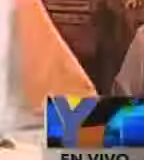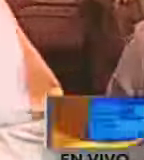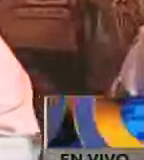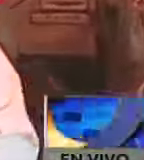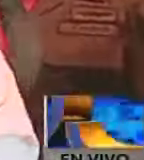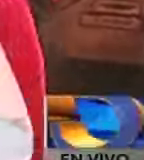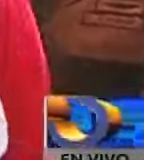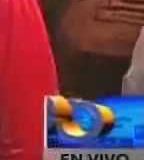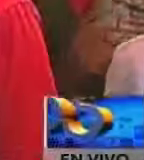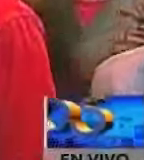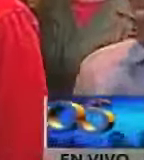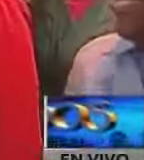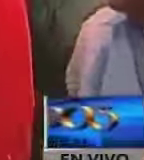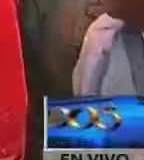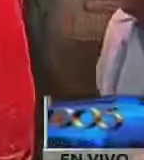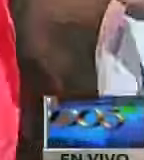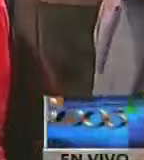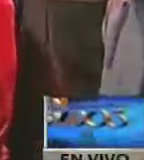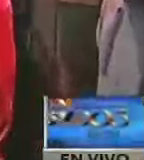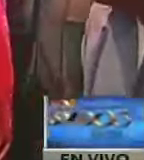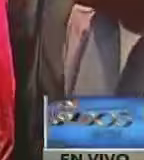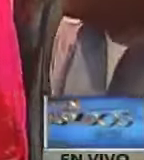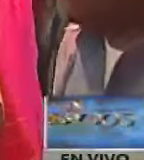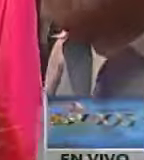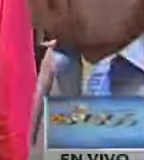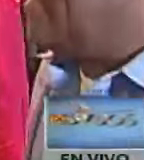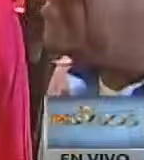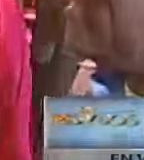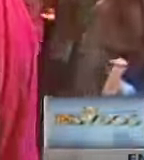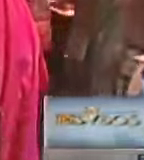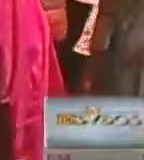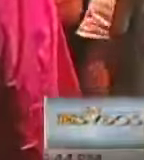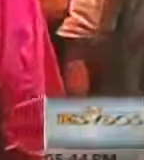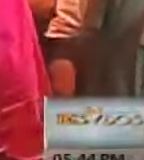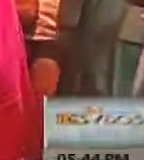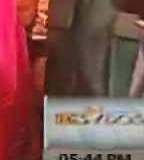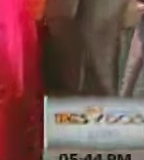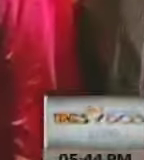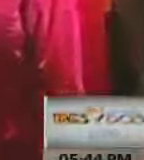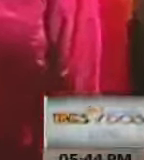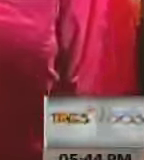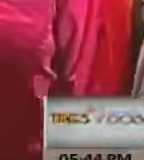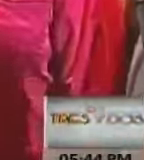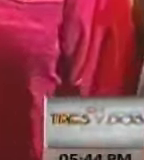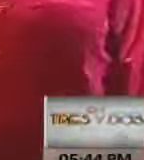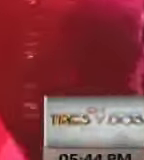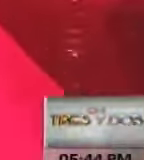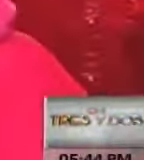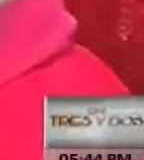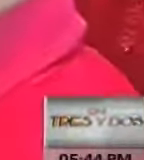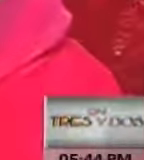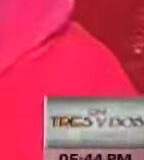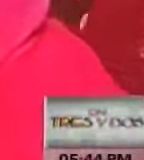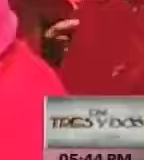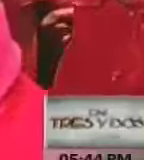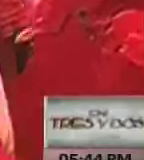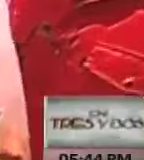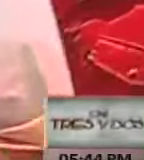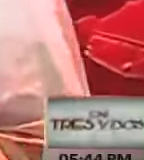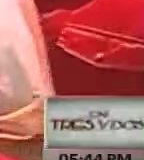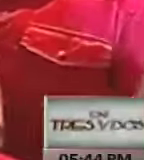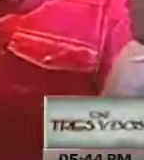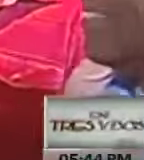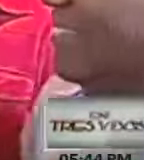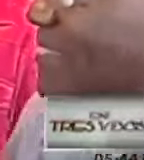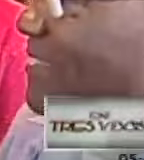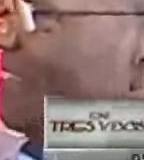Zulia. Vemos como personalidades del gobierno, de integrantes del tren ministerial en el área económica, han venido a escuchar